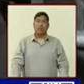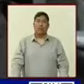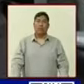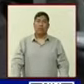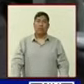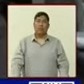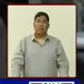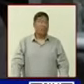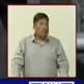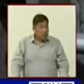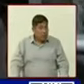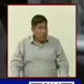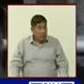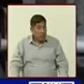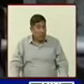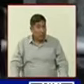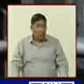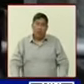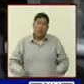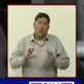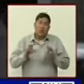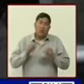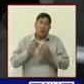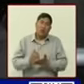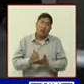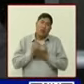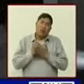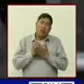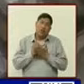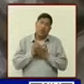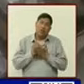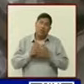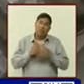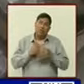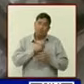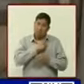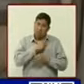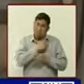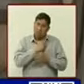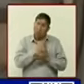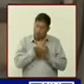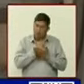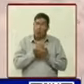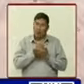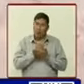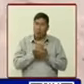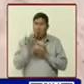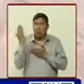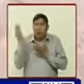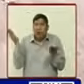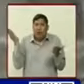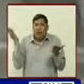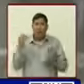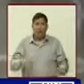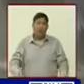Esta mañana no estaban las cosas acá. No, porque me han ayudado a sacar los de Defensa Civil.